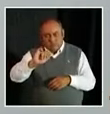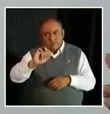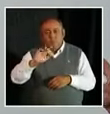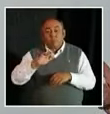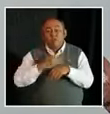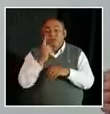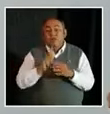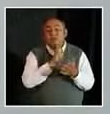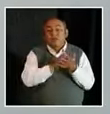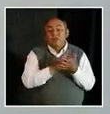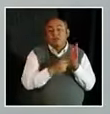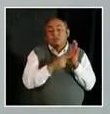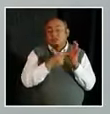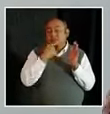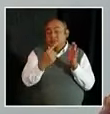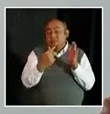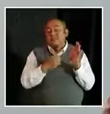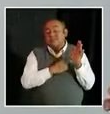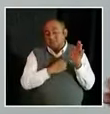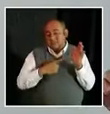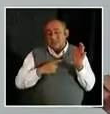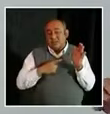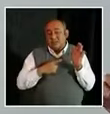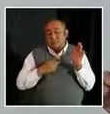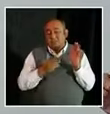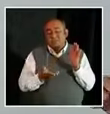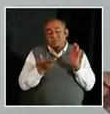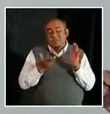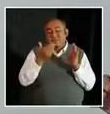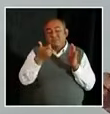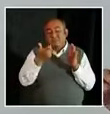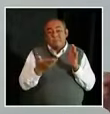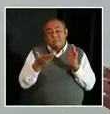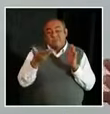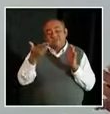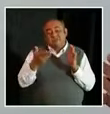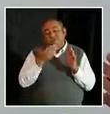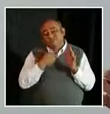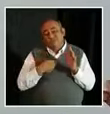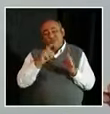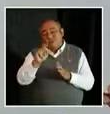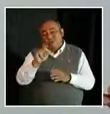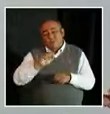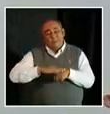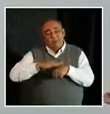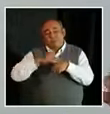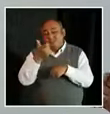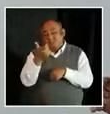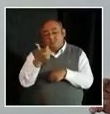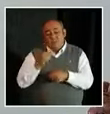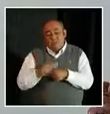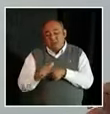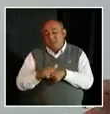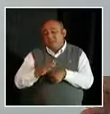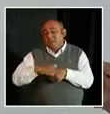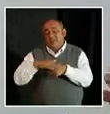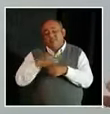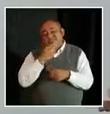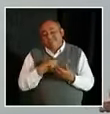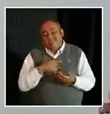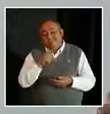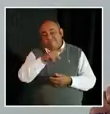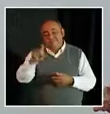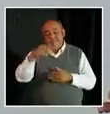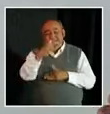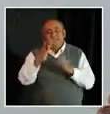la ley. Cada mes se va incrementando el precio del agua conforme a la fórmula, y en el